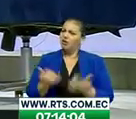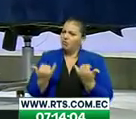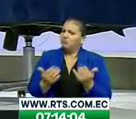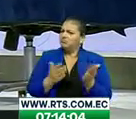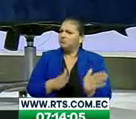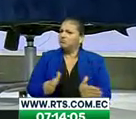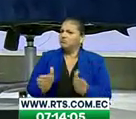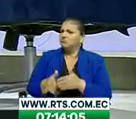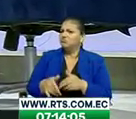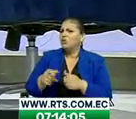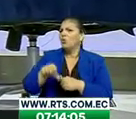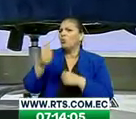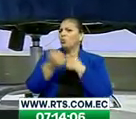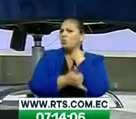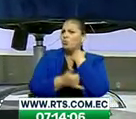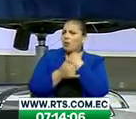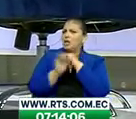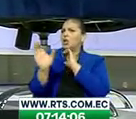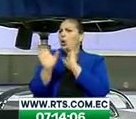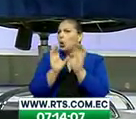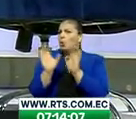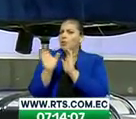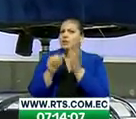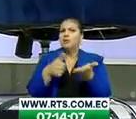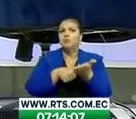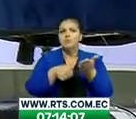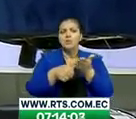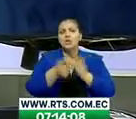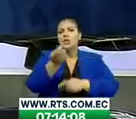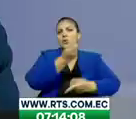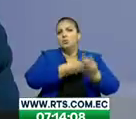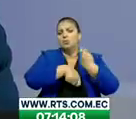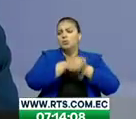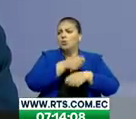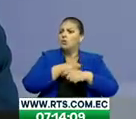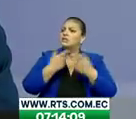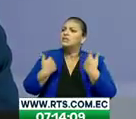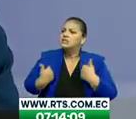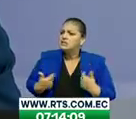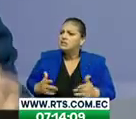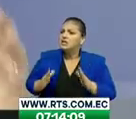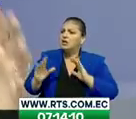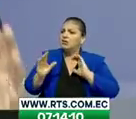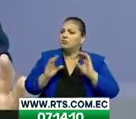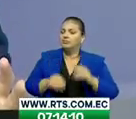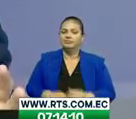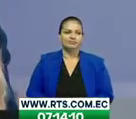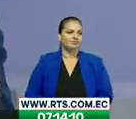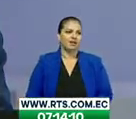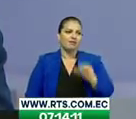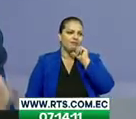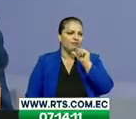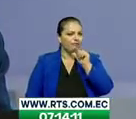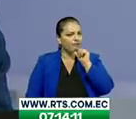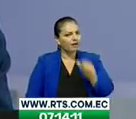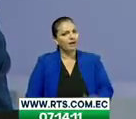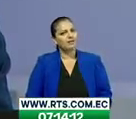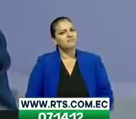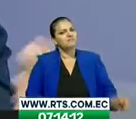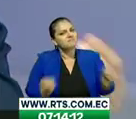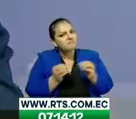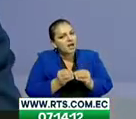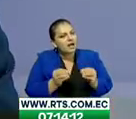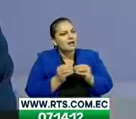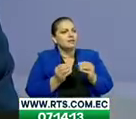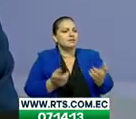este último punto por parte del Ministerio de Comercio Exterior? No estamos todavía pues en la magnitud que realmente necesitamos como país.